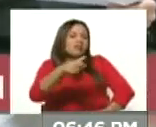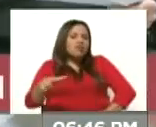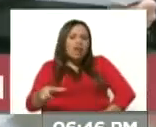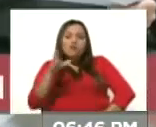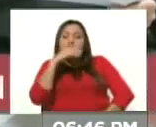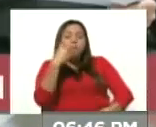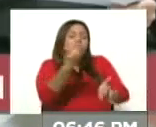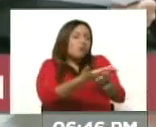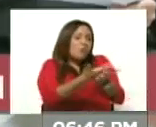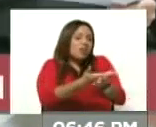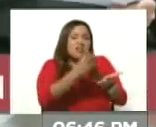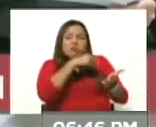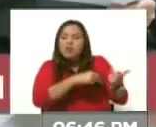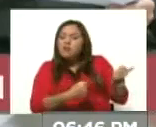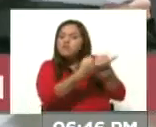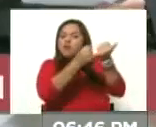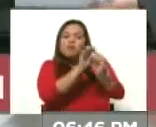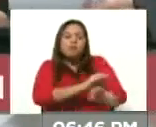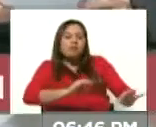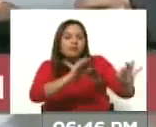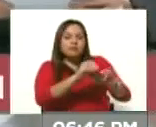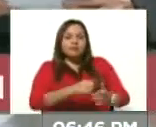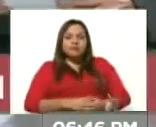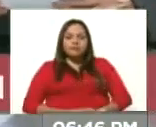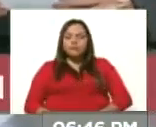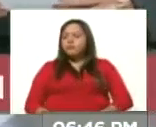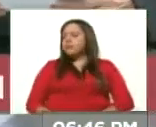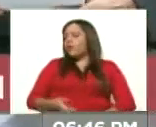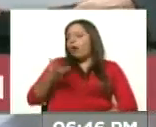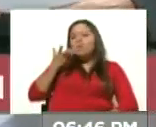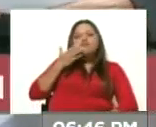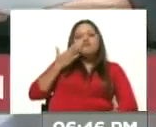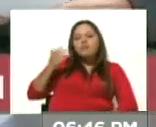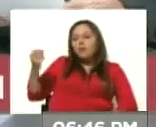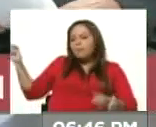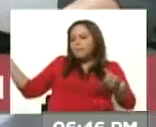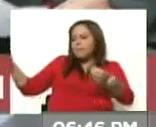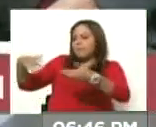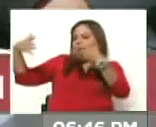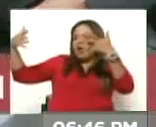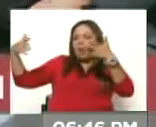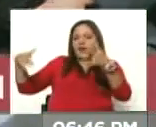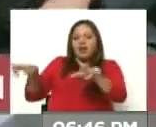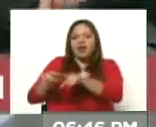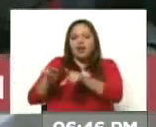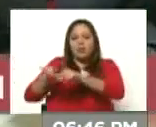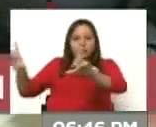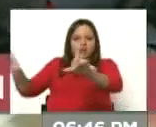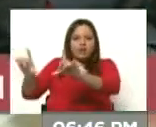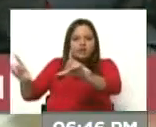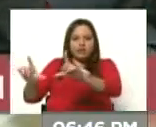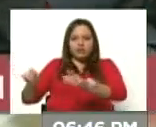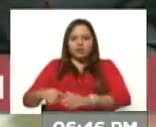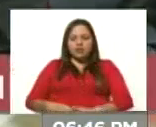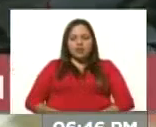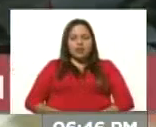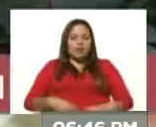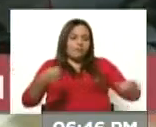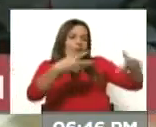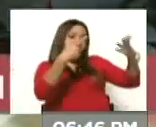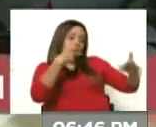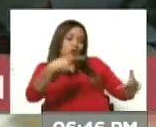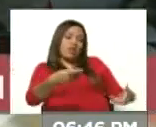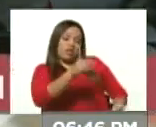propuesta y sin respaldo si de repente ocurriera un acto de magia de eso de la magia de la televisión y te aparece la magia de la política esta